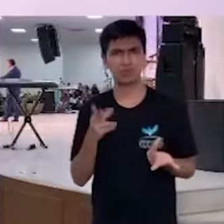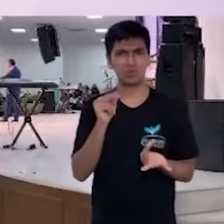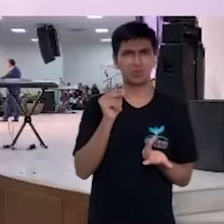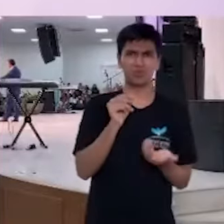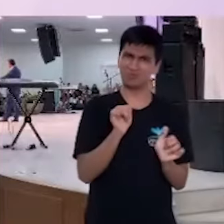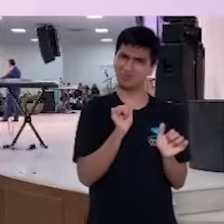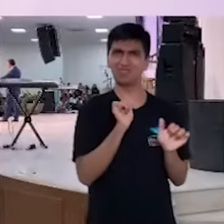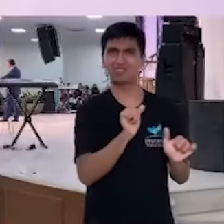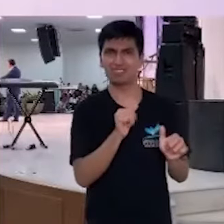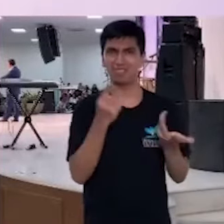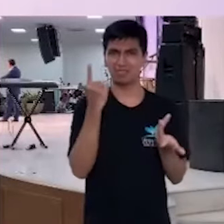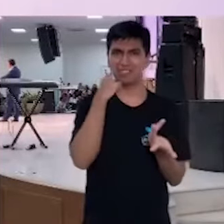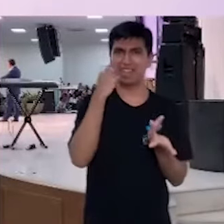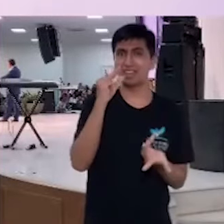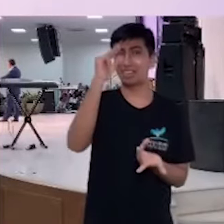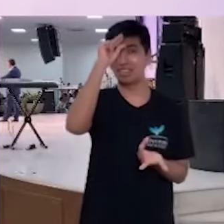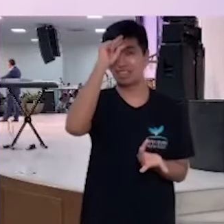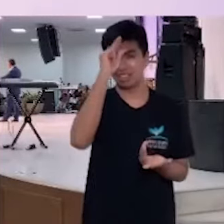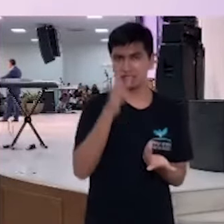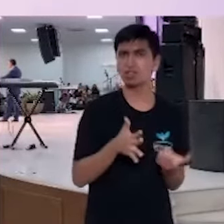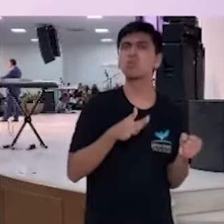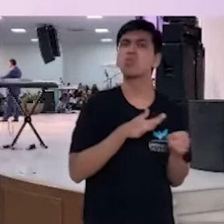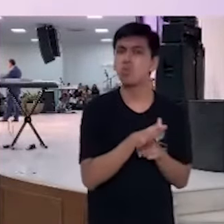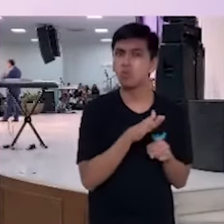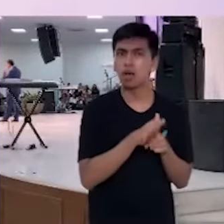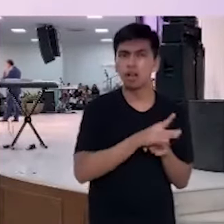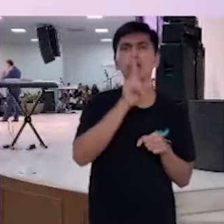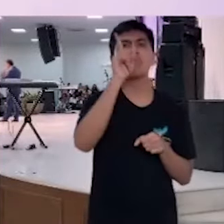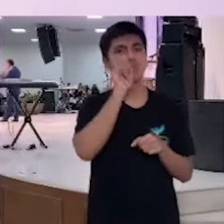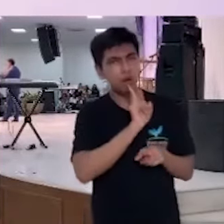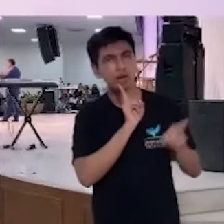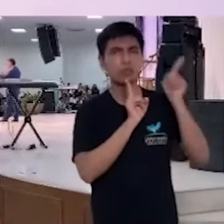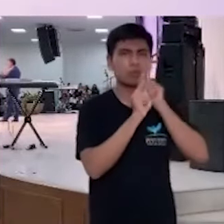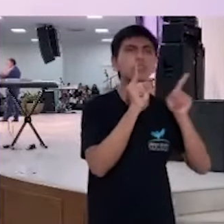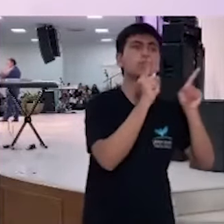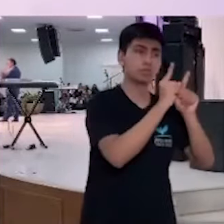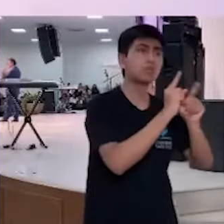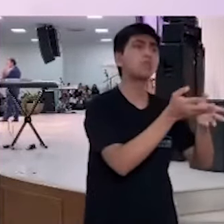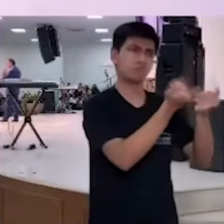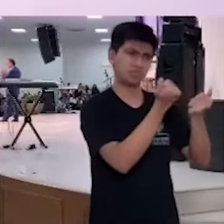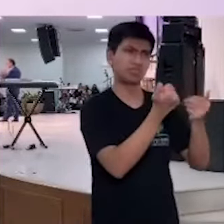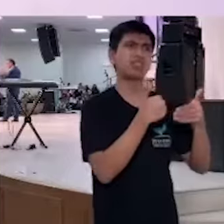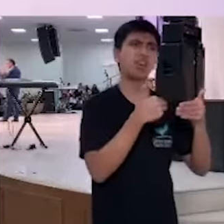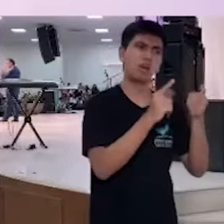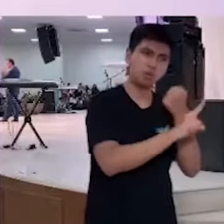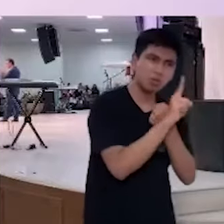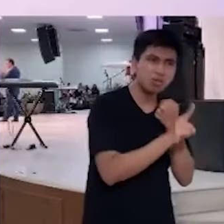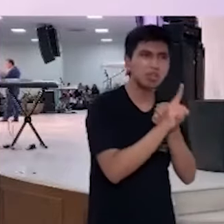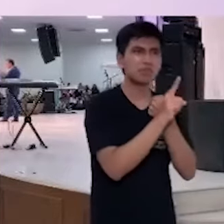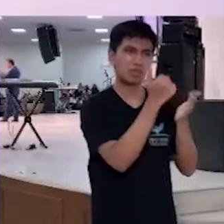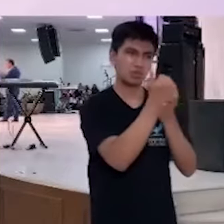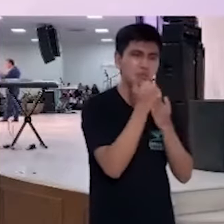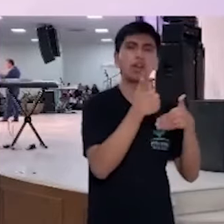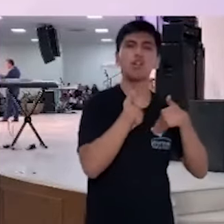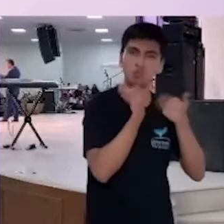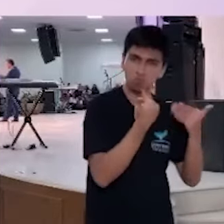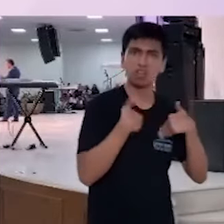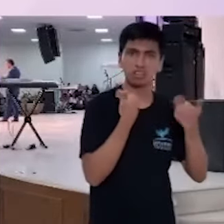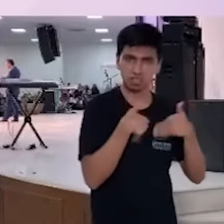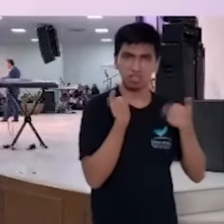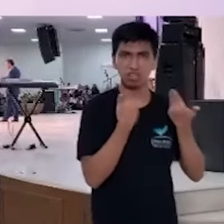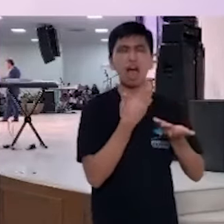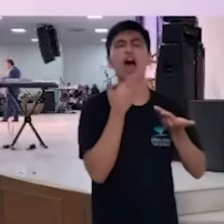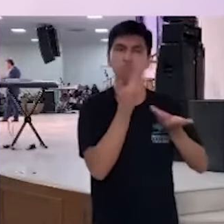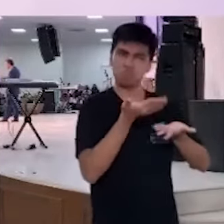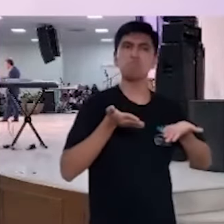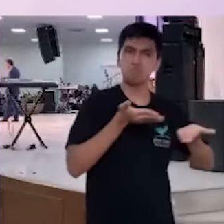¿Verdad que es muy sabio todo esto, hermanos? No debemos abrirnos con nadie y platicar nuestros problemas matrimoniales.